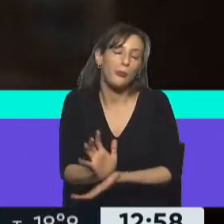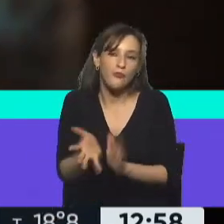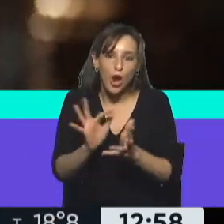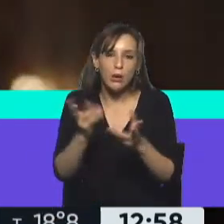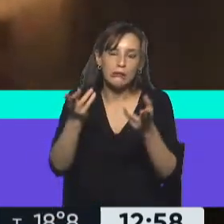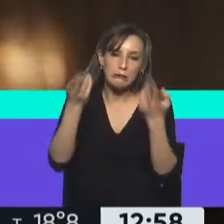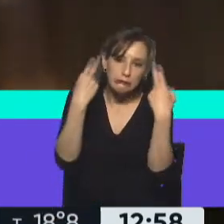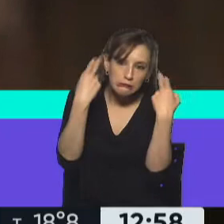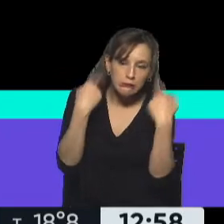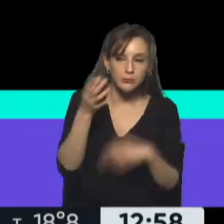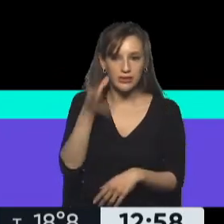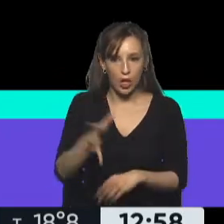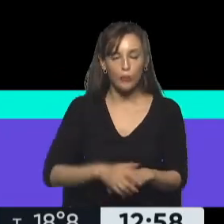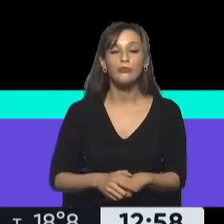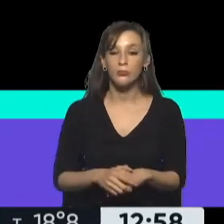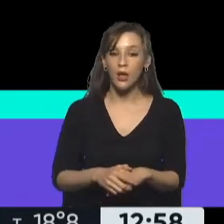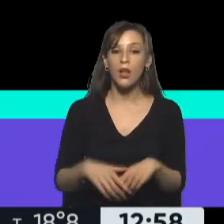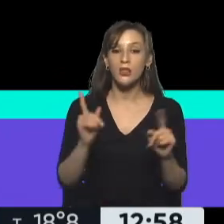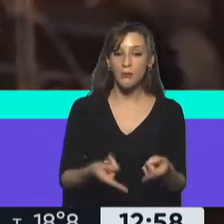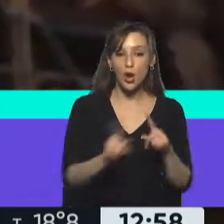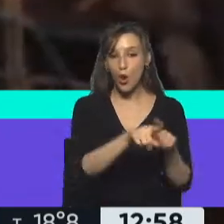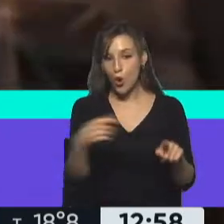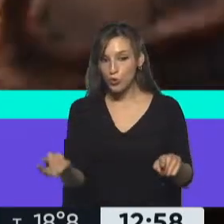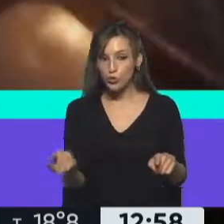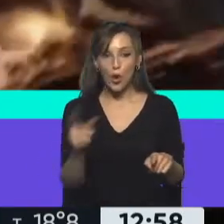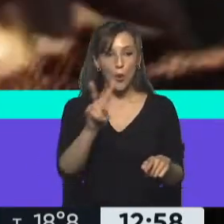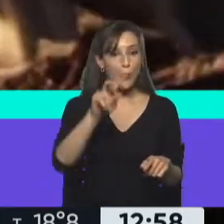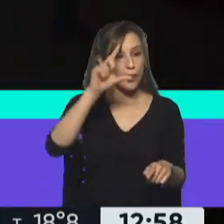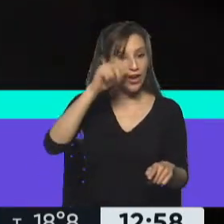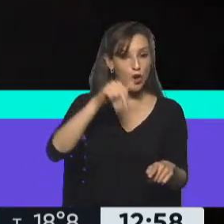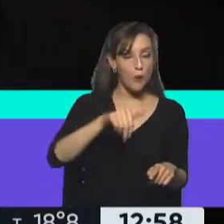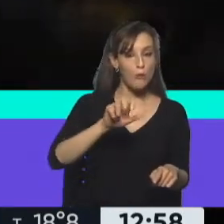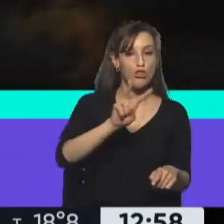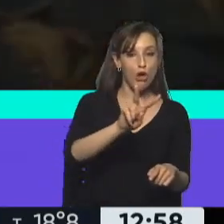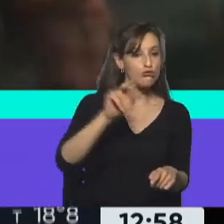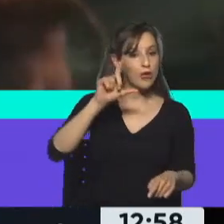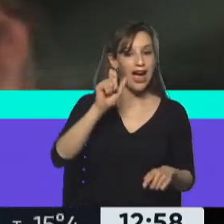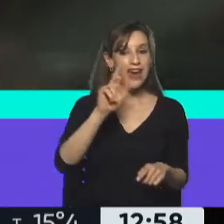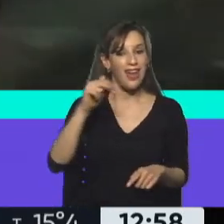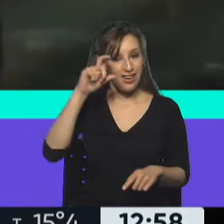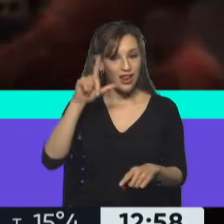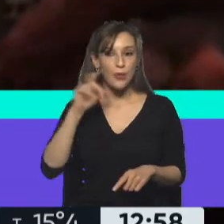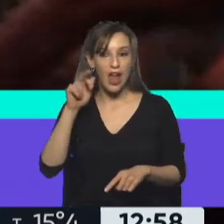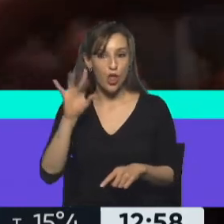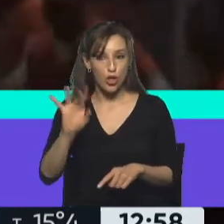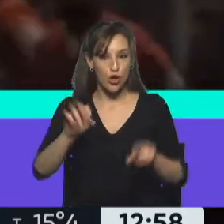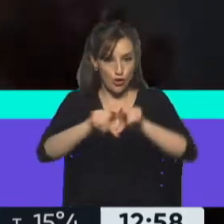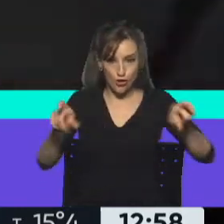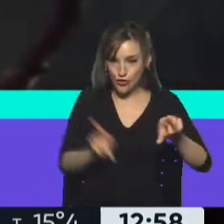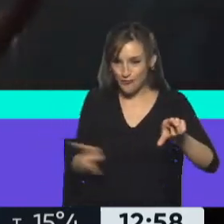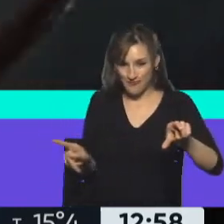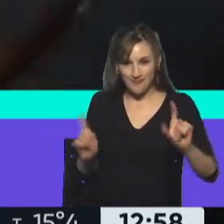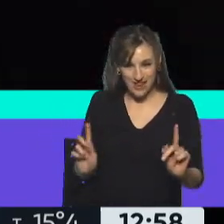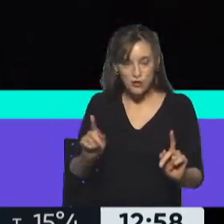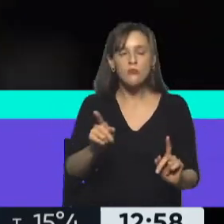películas de la semana, pero también tenemos esta con la que nos vamos al cine a ver Venom 2, Carnage Liberado. Un simbionte alienígena y